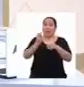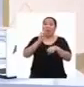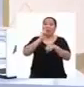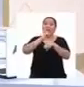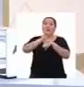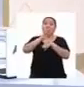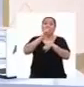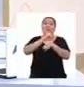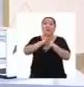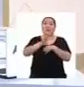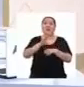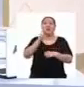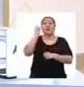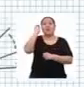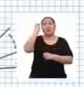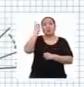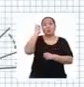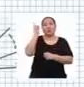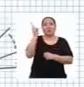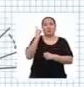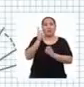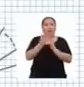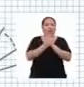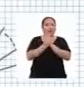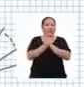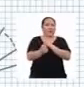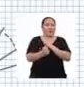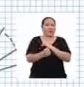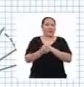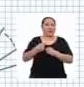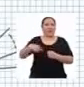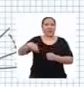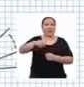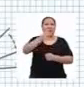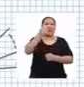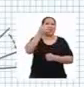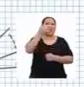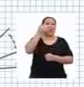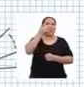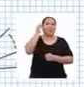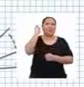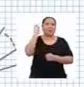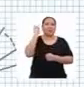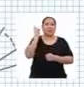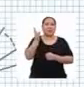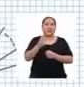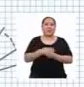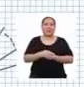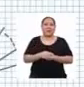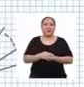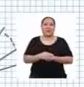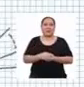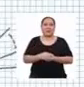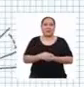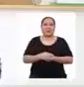una docente experta. Nosotros vamos a llamar a la profesora.